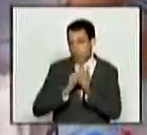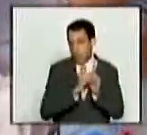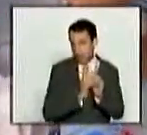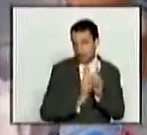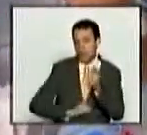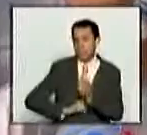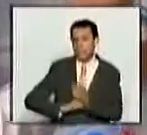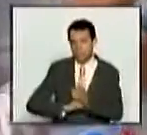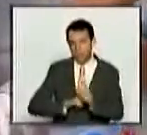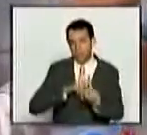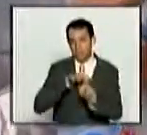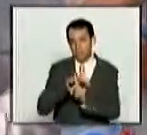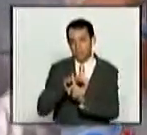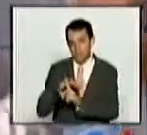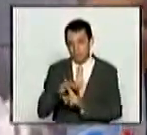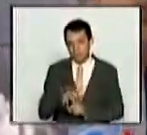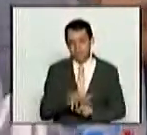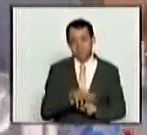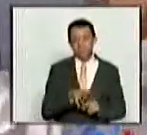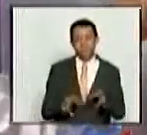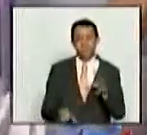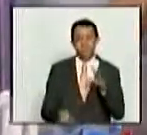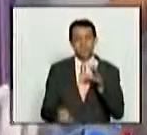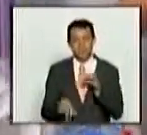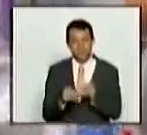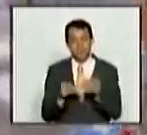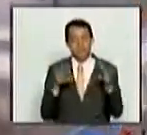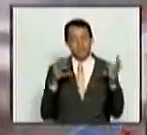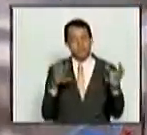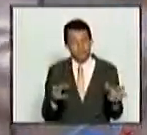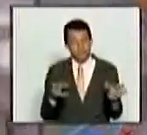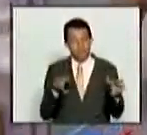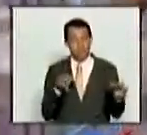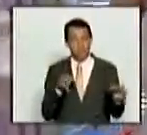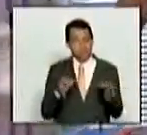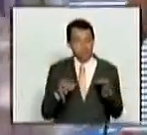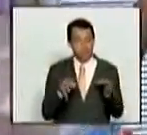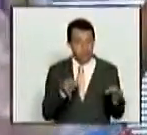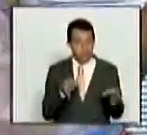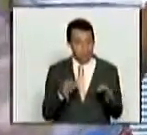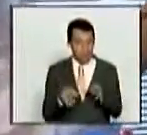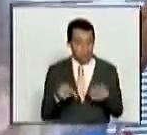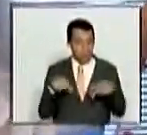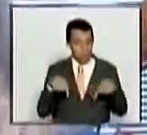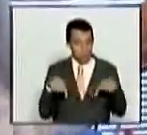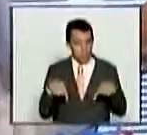esa sintomatología. Entonces, lo que quiero explicarles es, digamos,